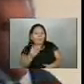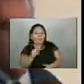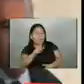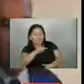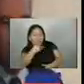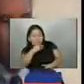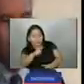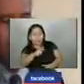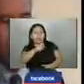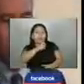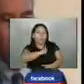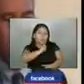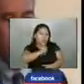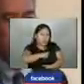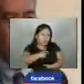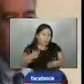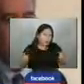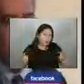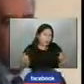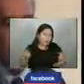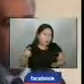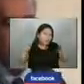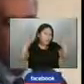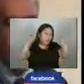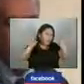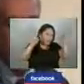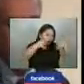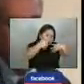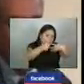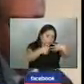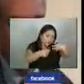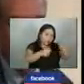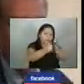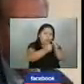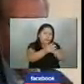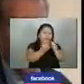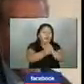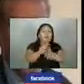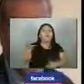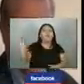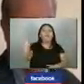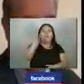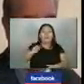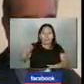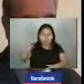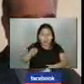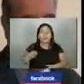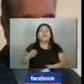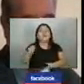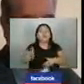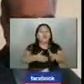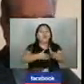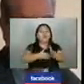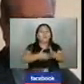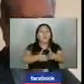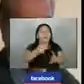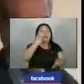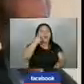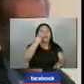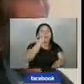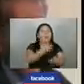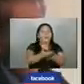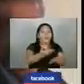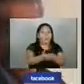responsabilidad de los ilícitos que se atribuyen a los procesados. El día martes comienza la prueba testimonial